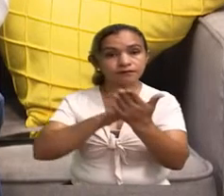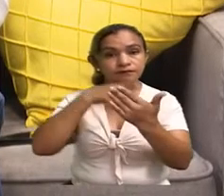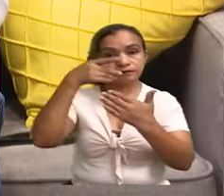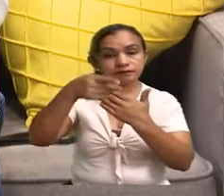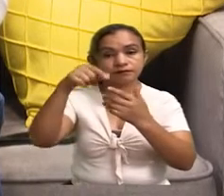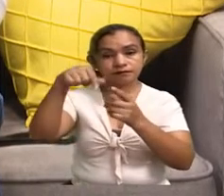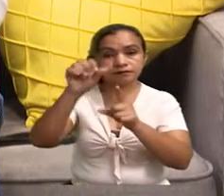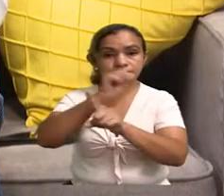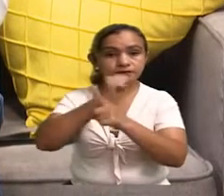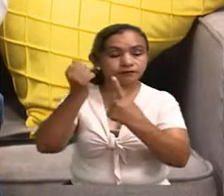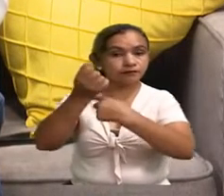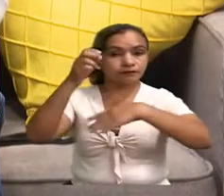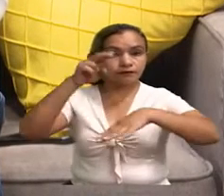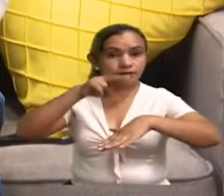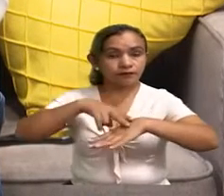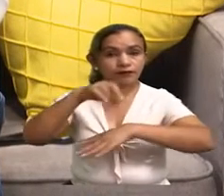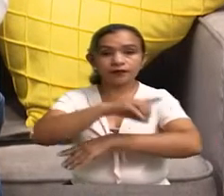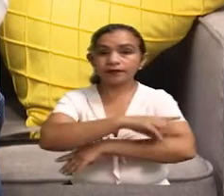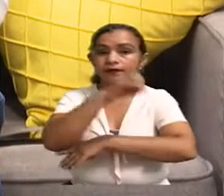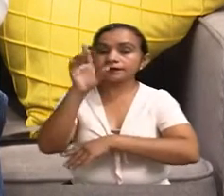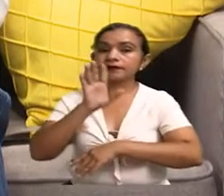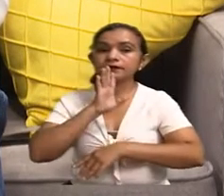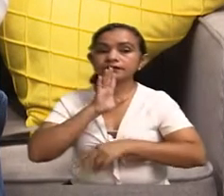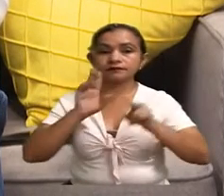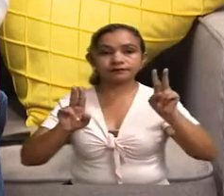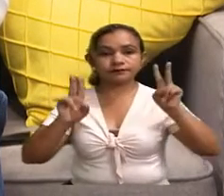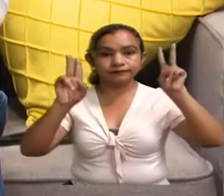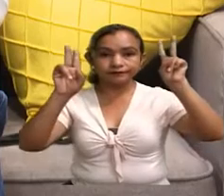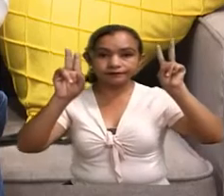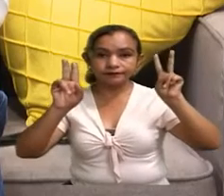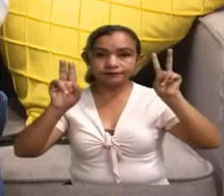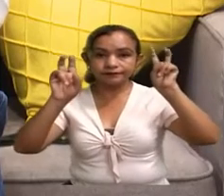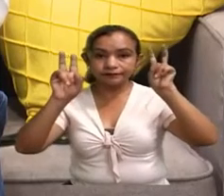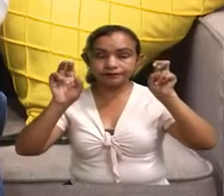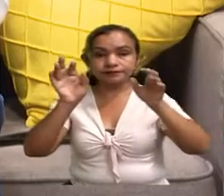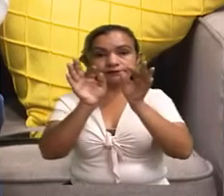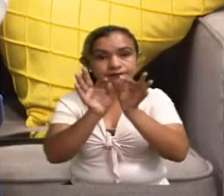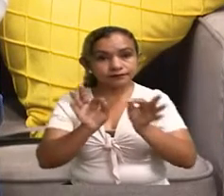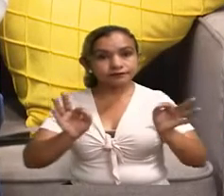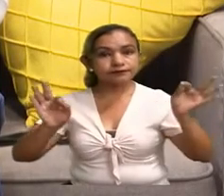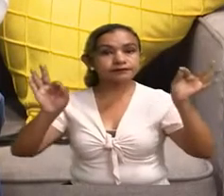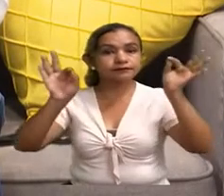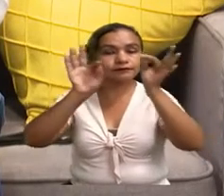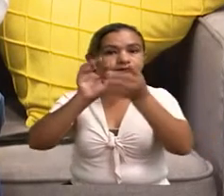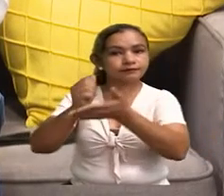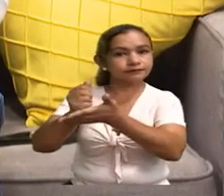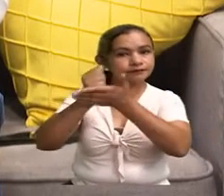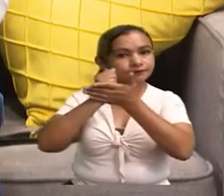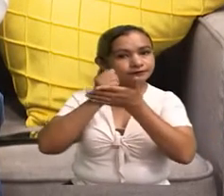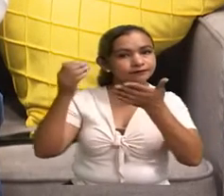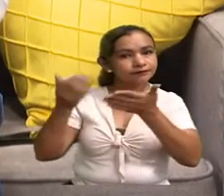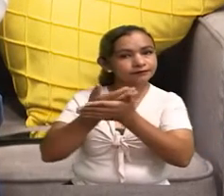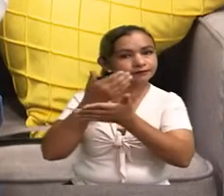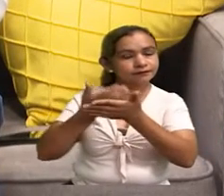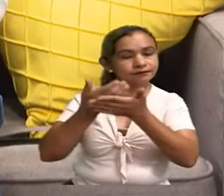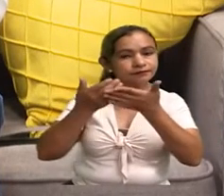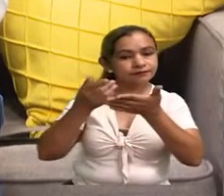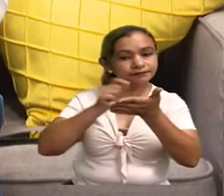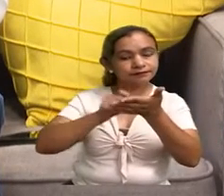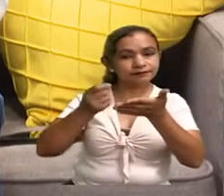Una oportunidad para conversar sobre temas muy importantes y que también ayudan a escribir nuevas páginas de historia en